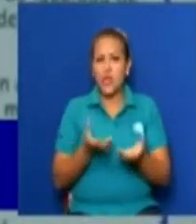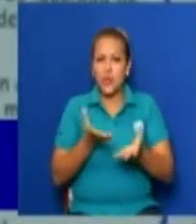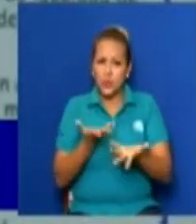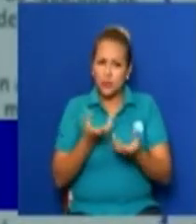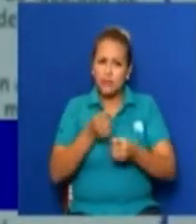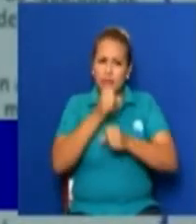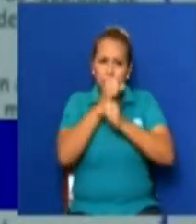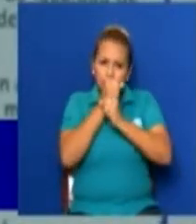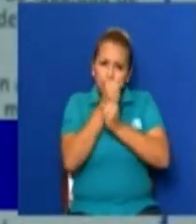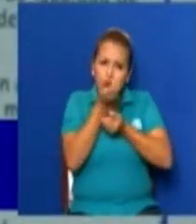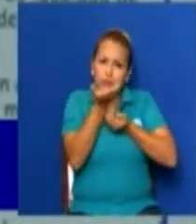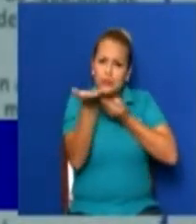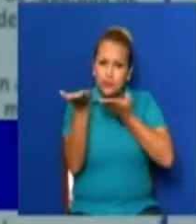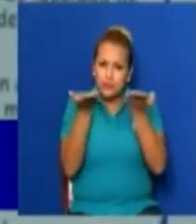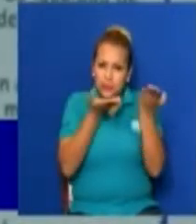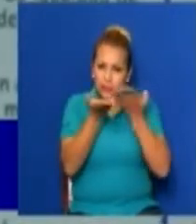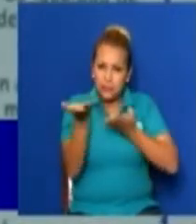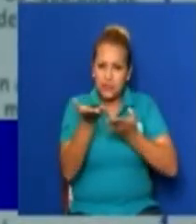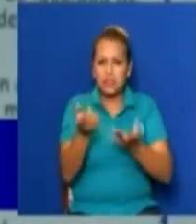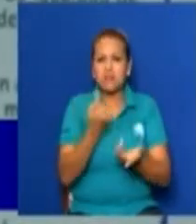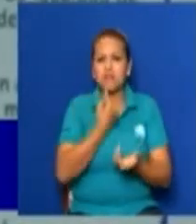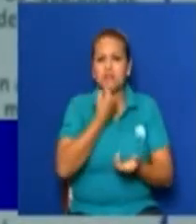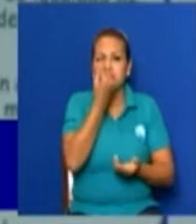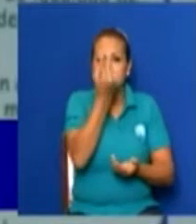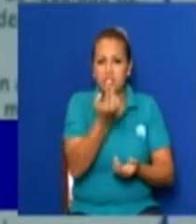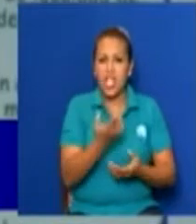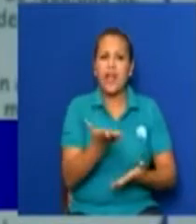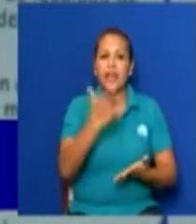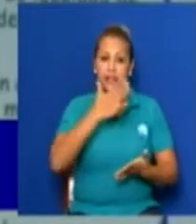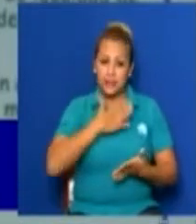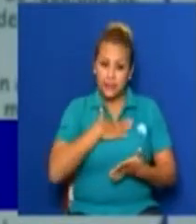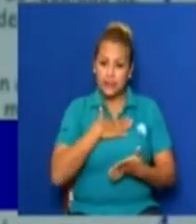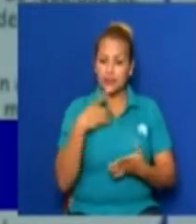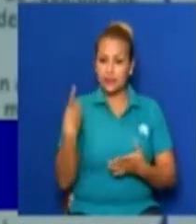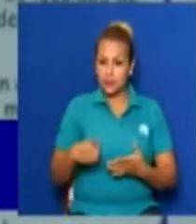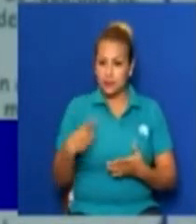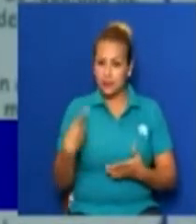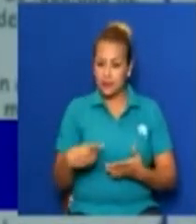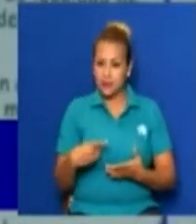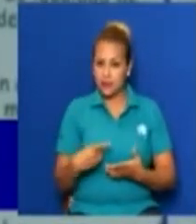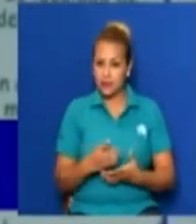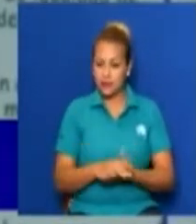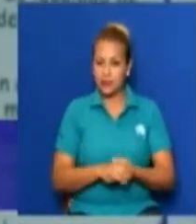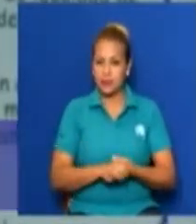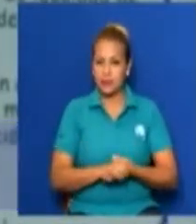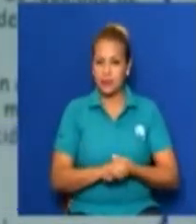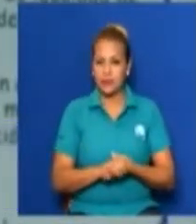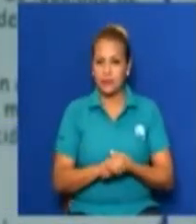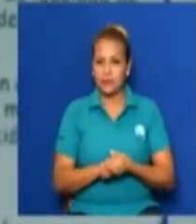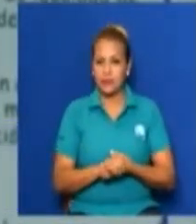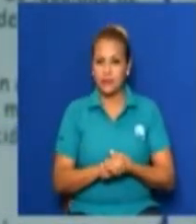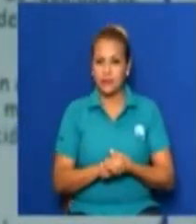confianza de ir y decir, este es mi derecho y yo